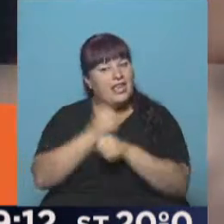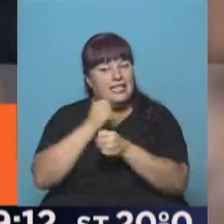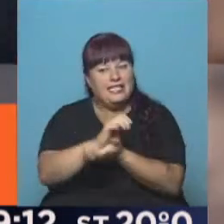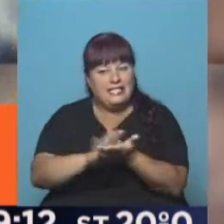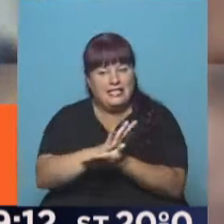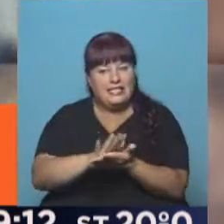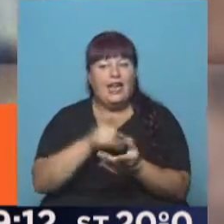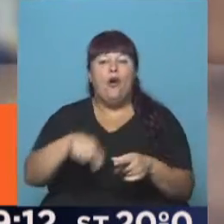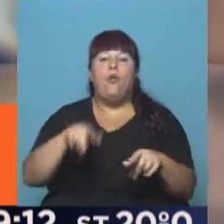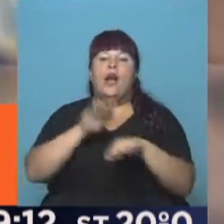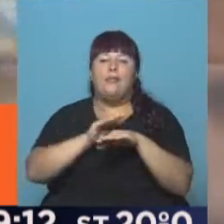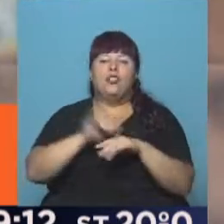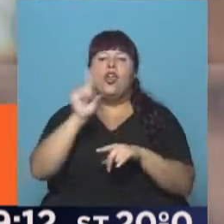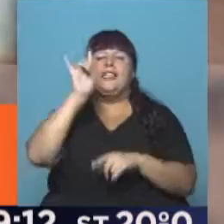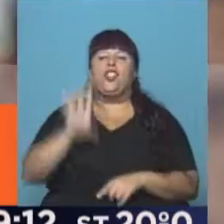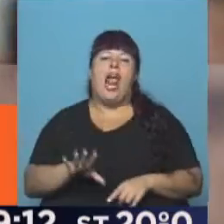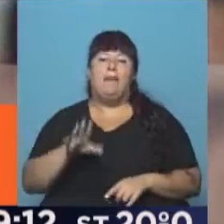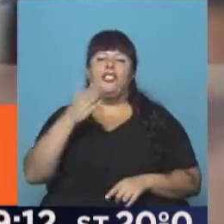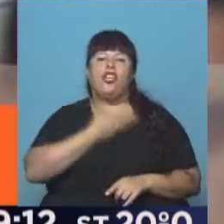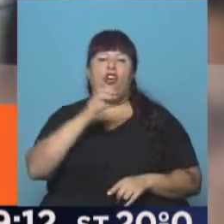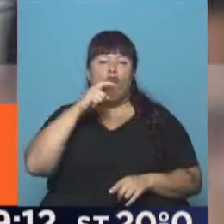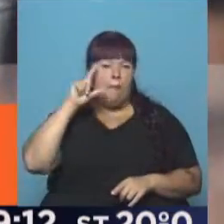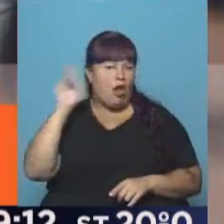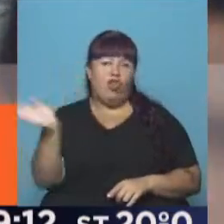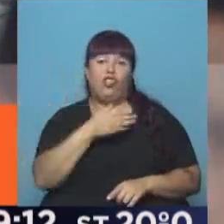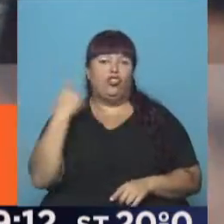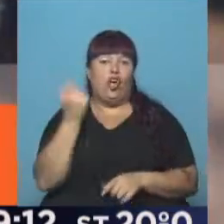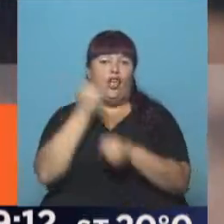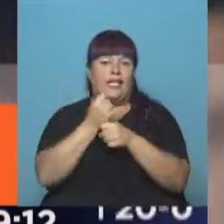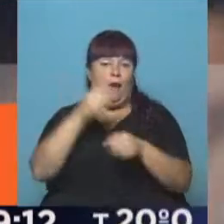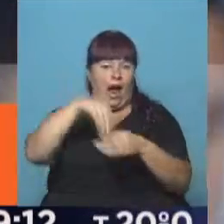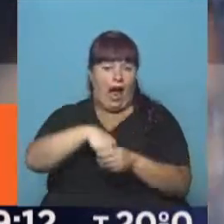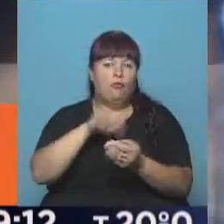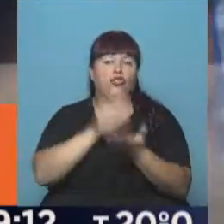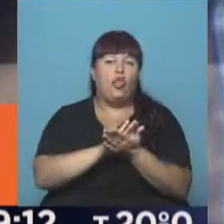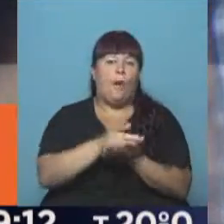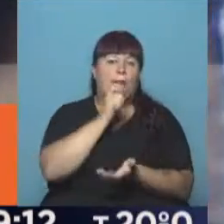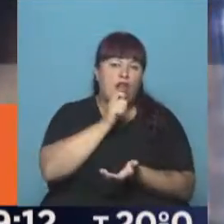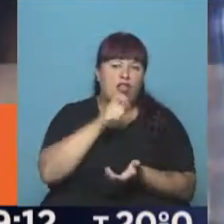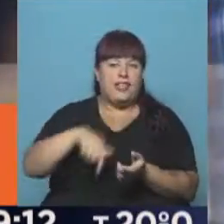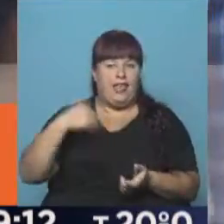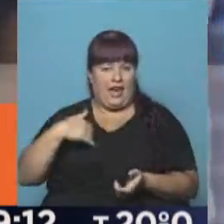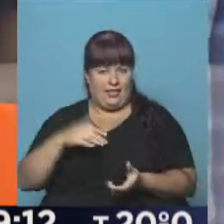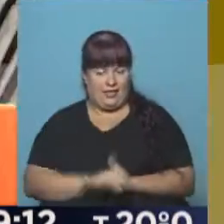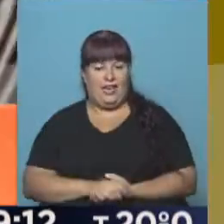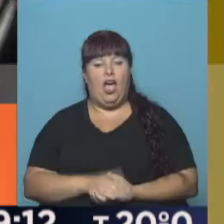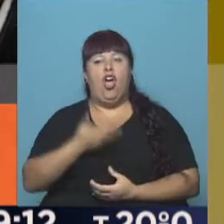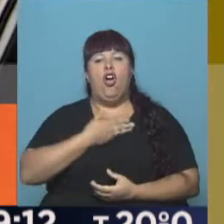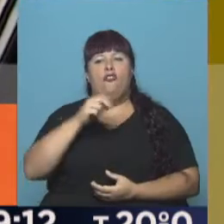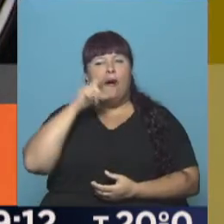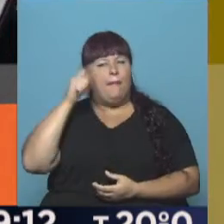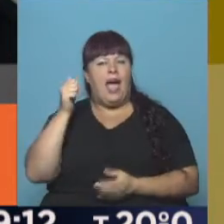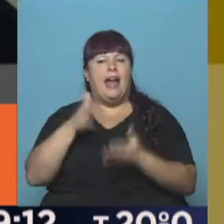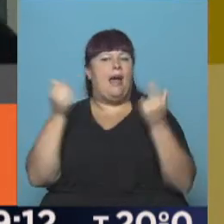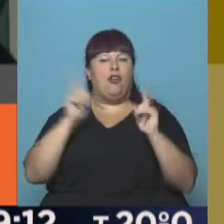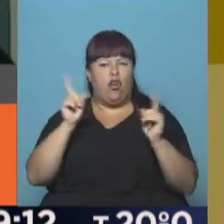trabajando en un compromiso que no tiene que ser solo de FOPEA, sino de todos quienes estamos involucrados en los medios y en el periodismo en la Argentina. FOPEA no se pronuncia